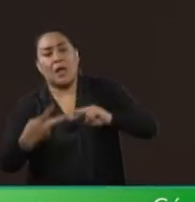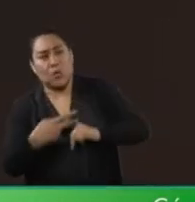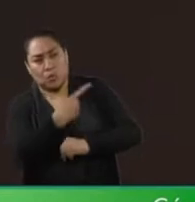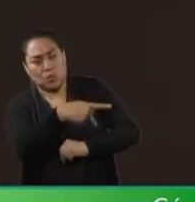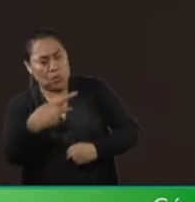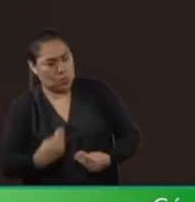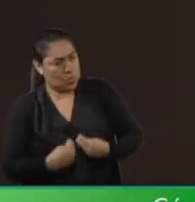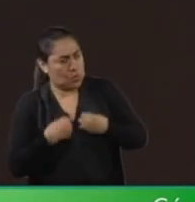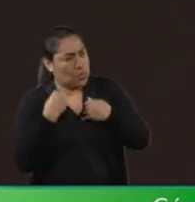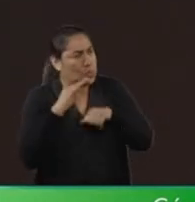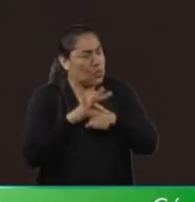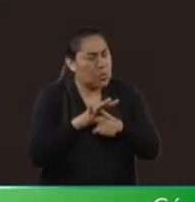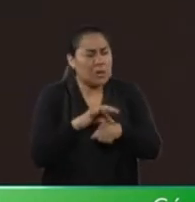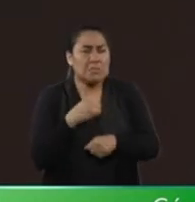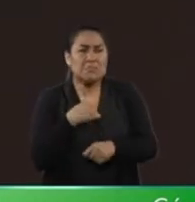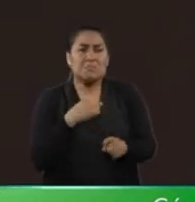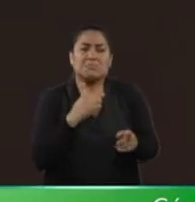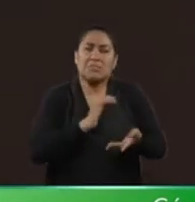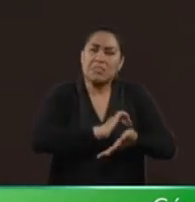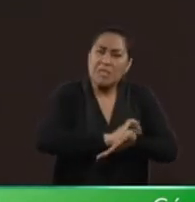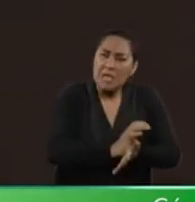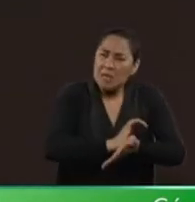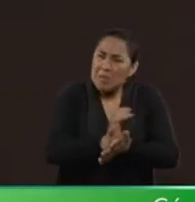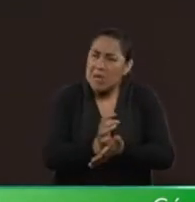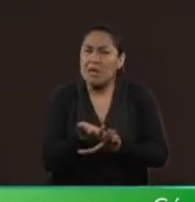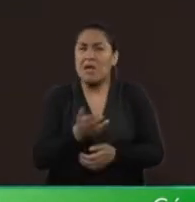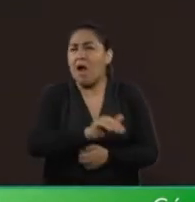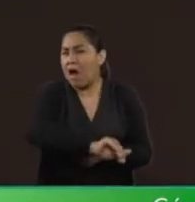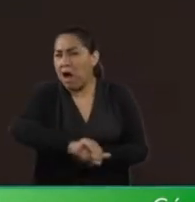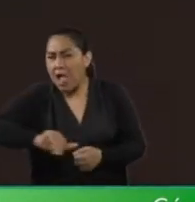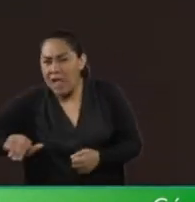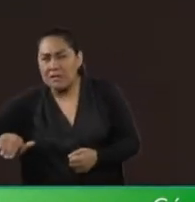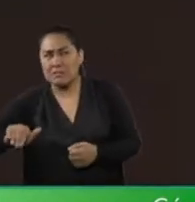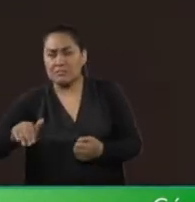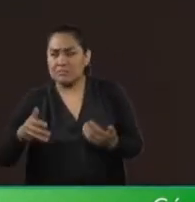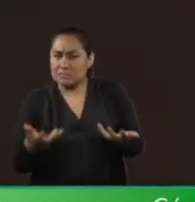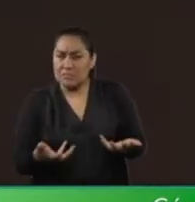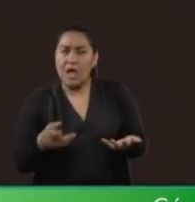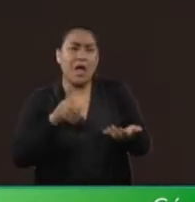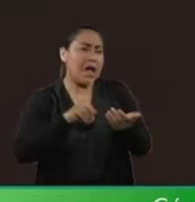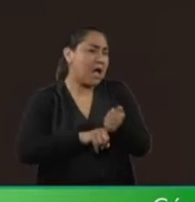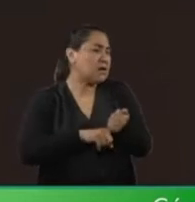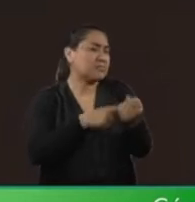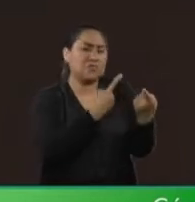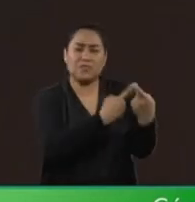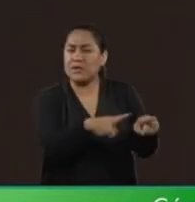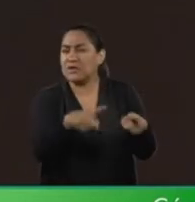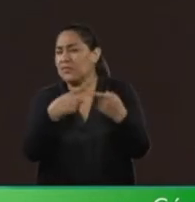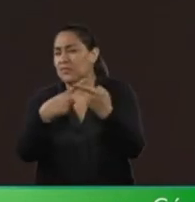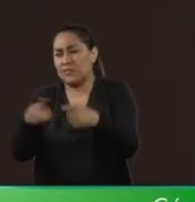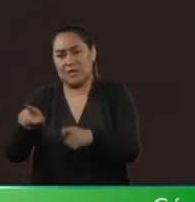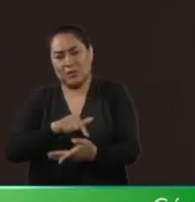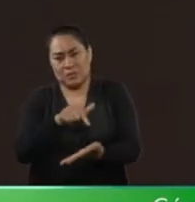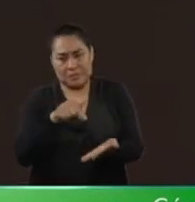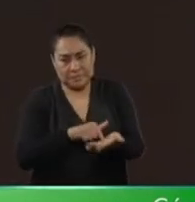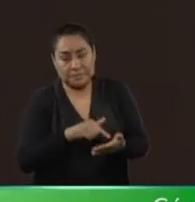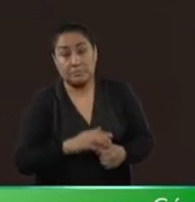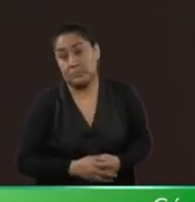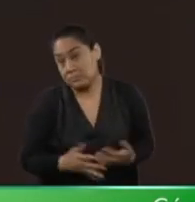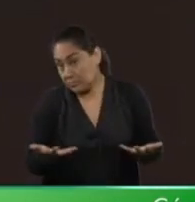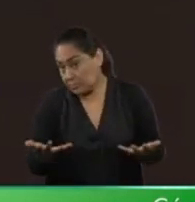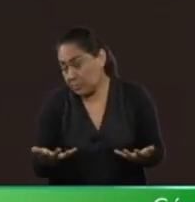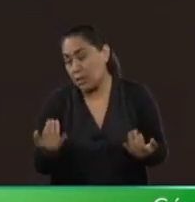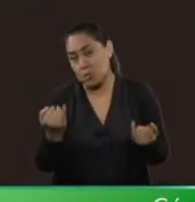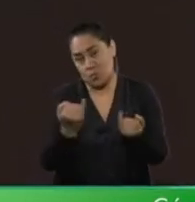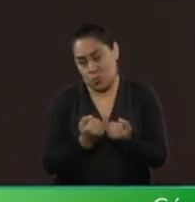dignidad vulnerada, discriminados y relegados en los hechos, en todos los aspectos de su vida. No se diga